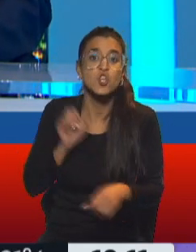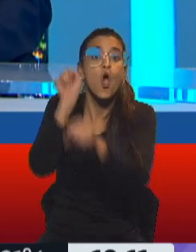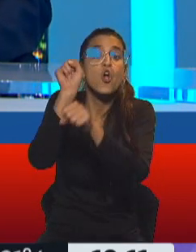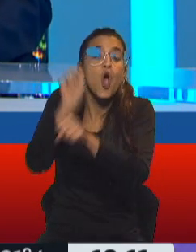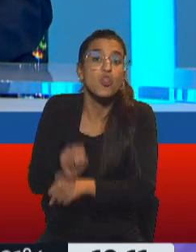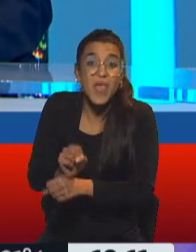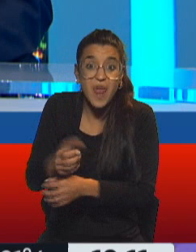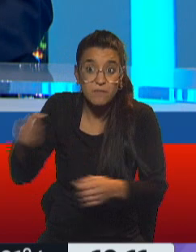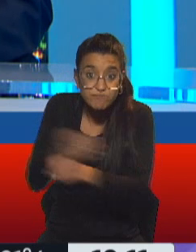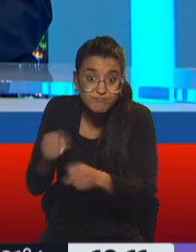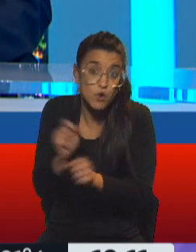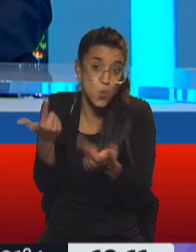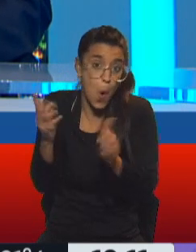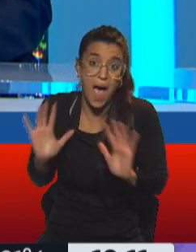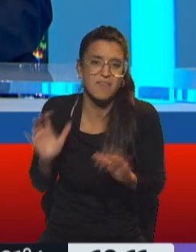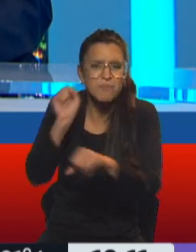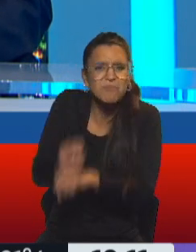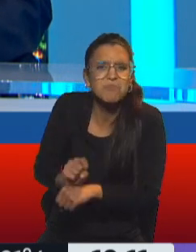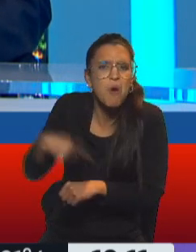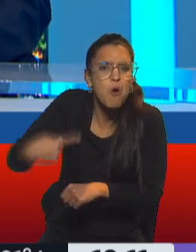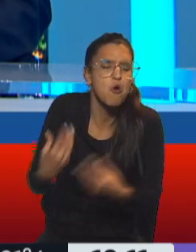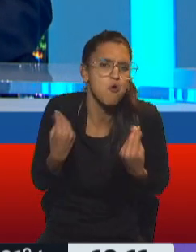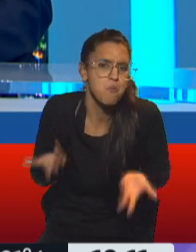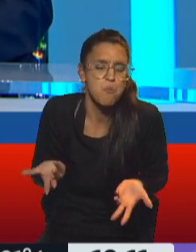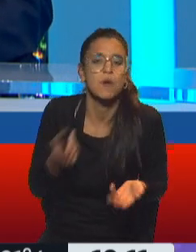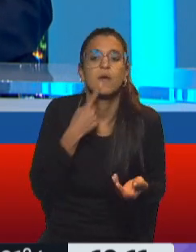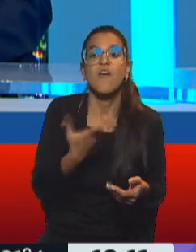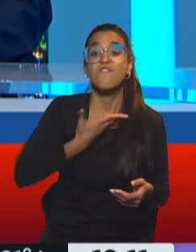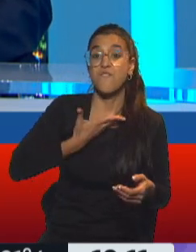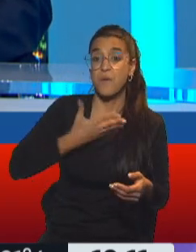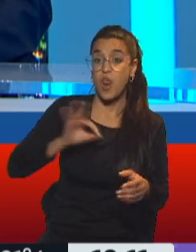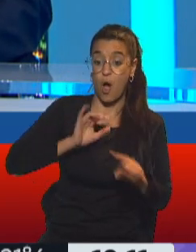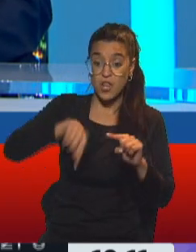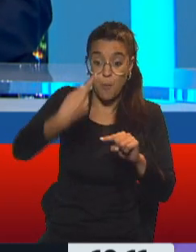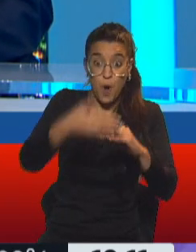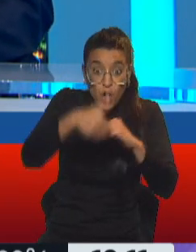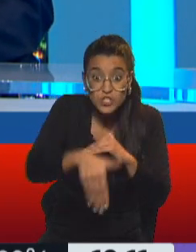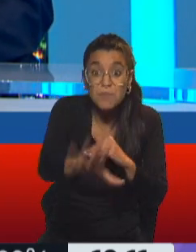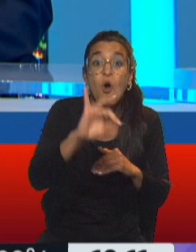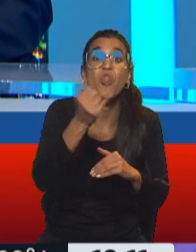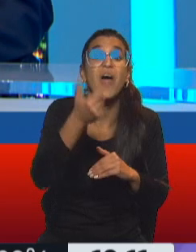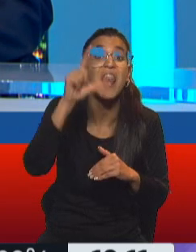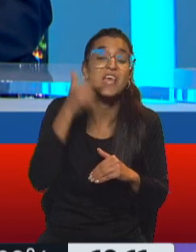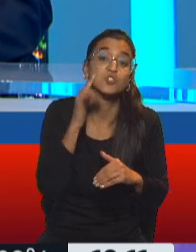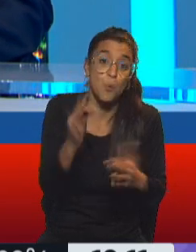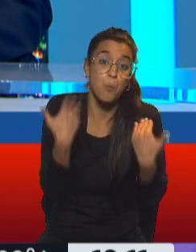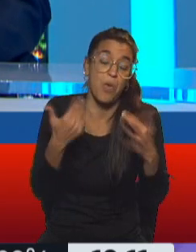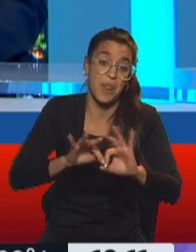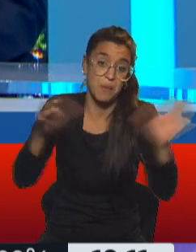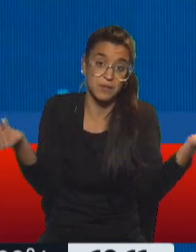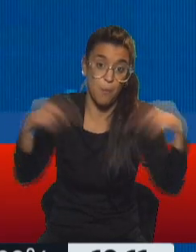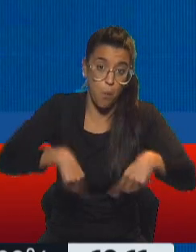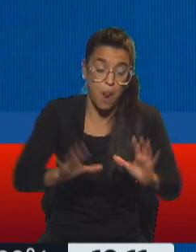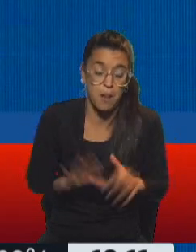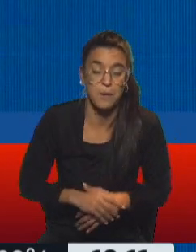condena firme. Lo que estamos diciendo es que probablemente a partir de febrero del año que viene, Marcelo D'Alessio vuelva a estar en libertad. Néstor, ¿y